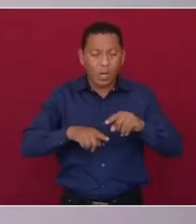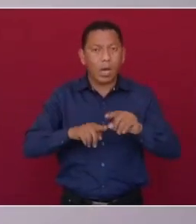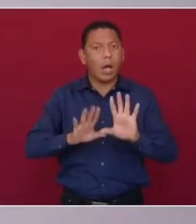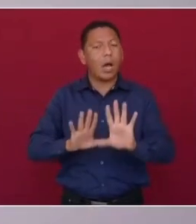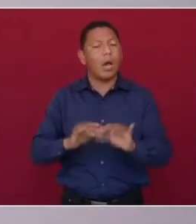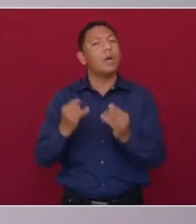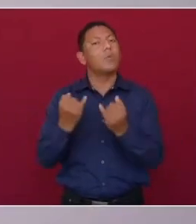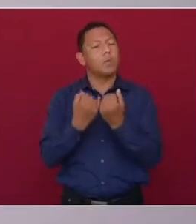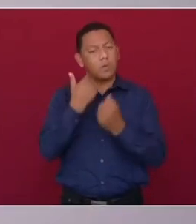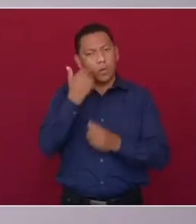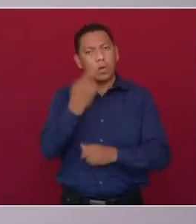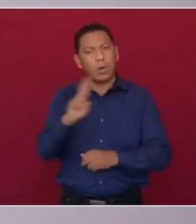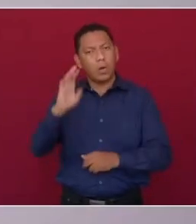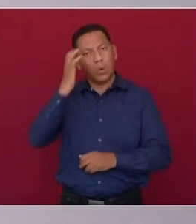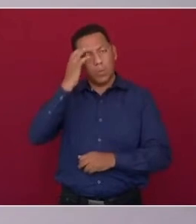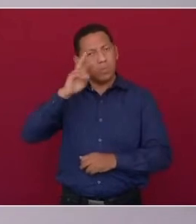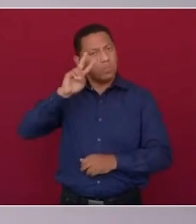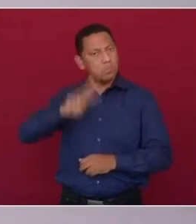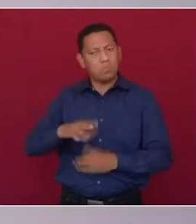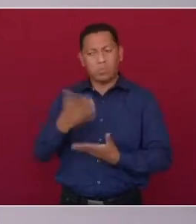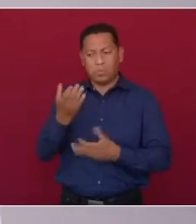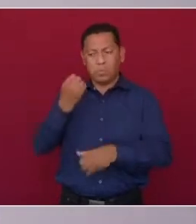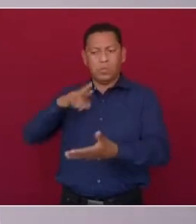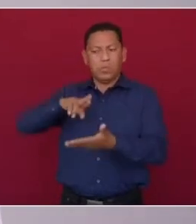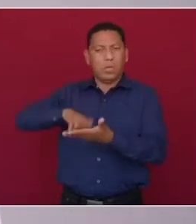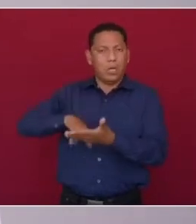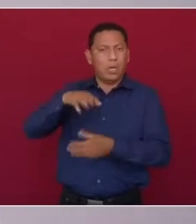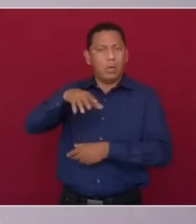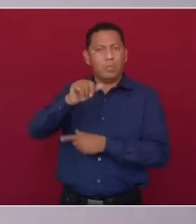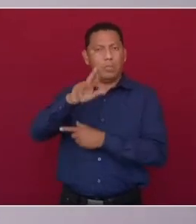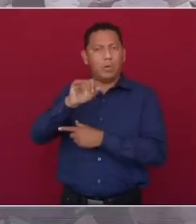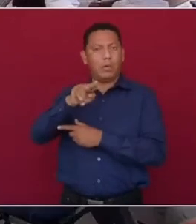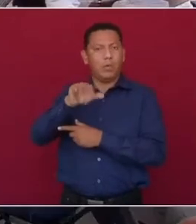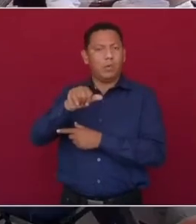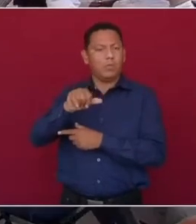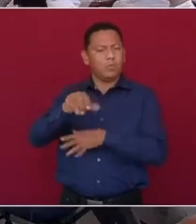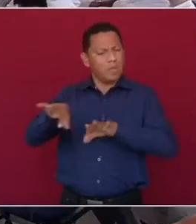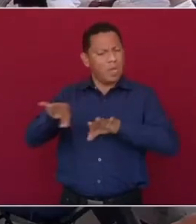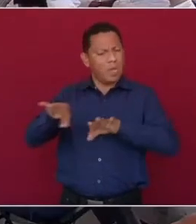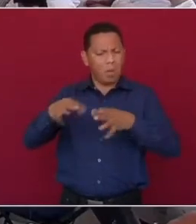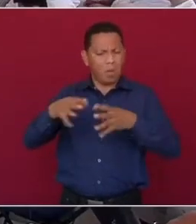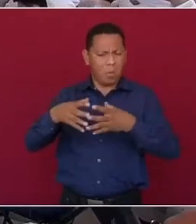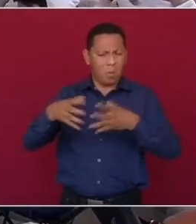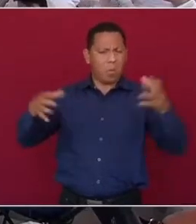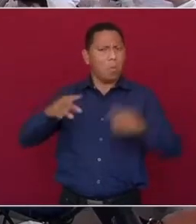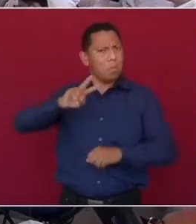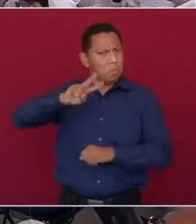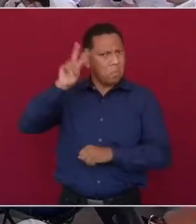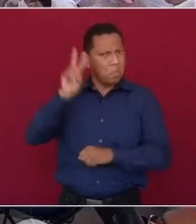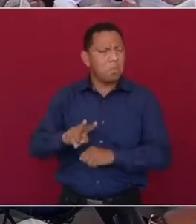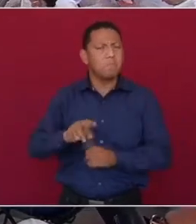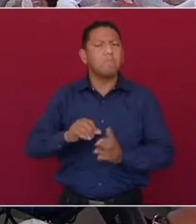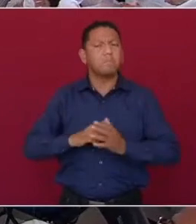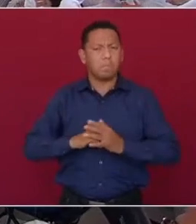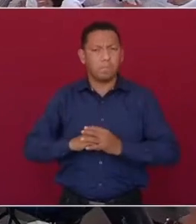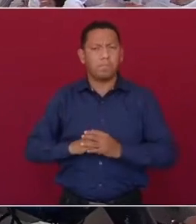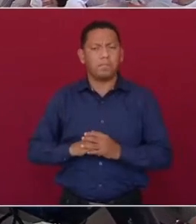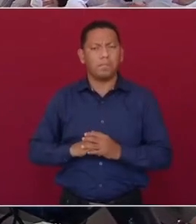el reconocimiento a la Secretaría de Marina por todo este trabajo. Se han adquirido